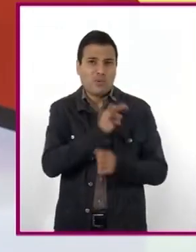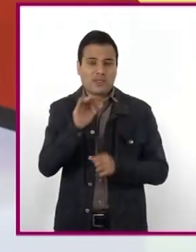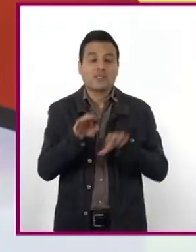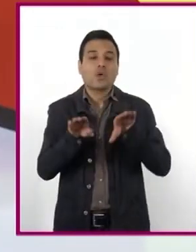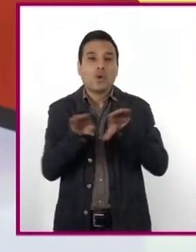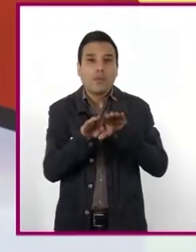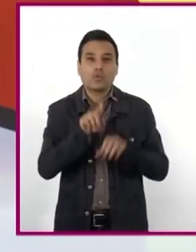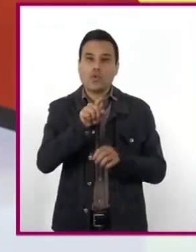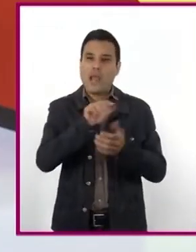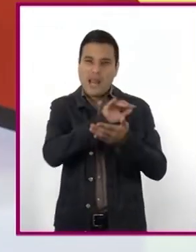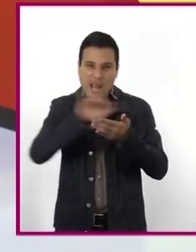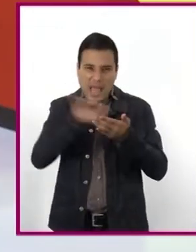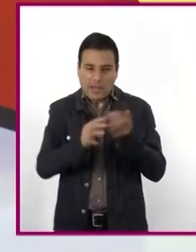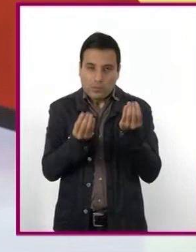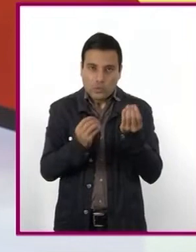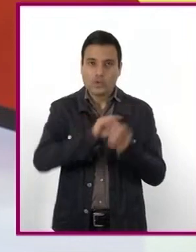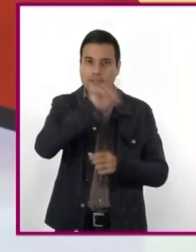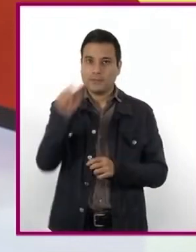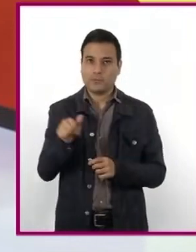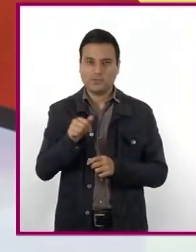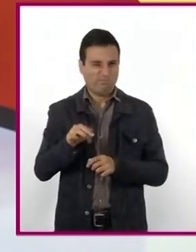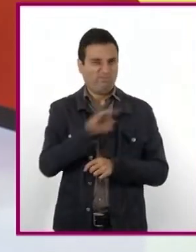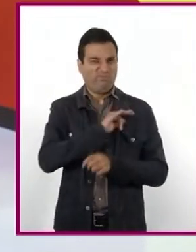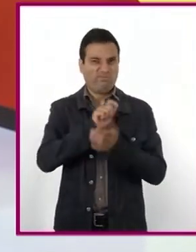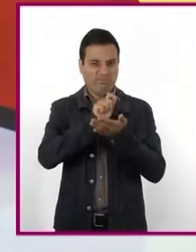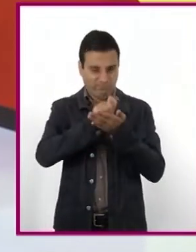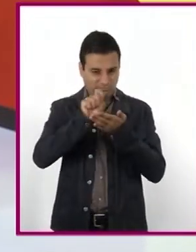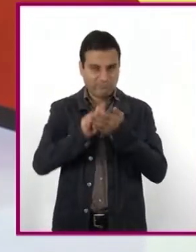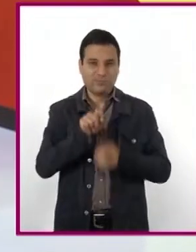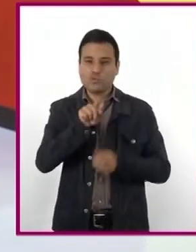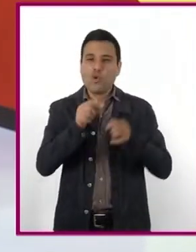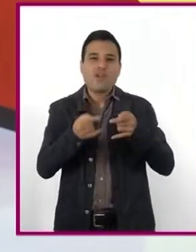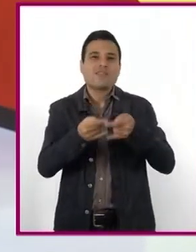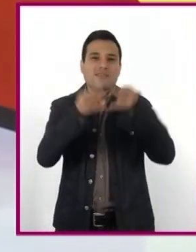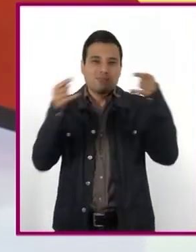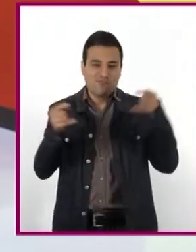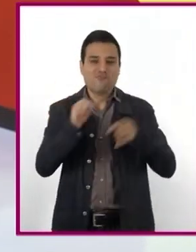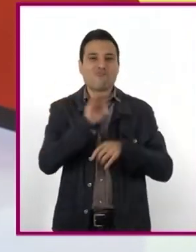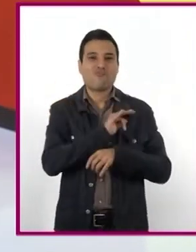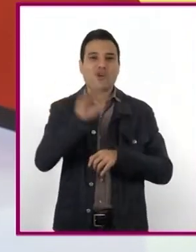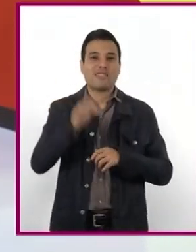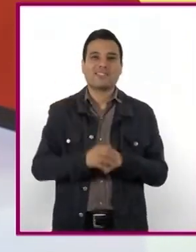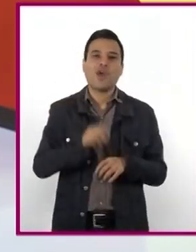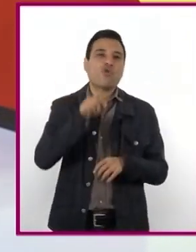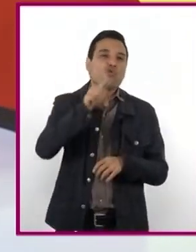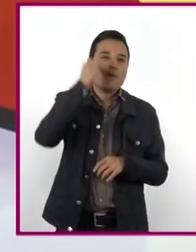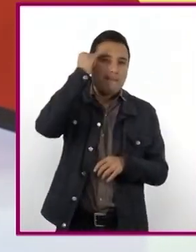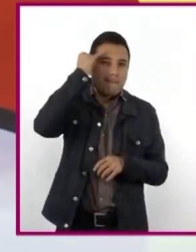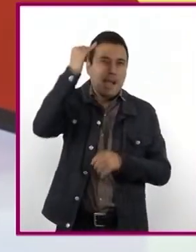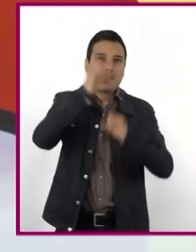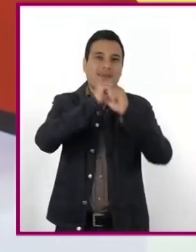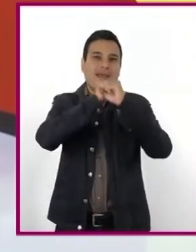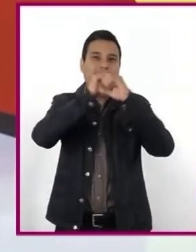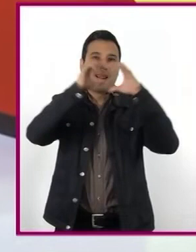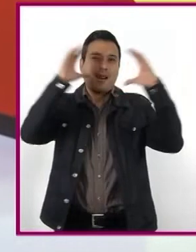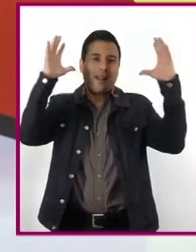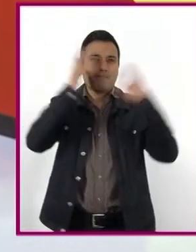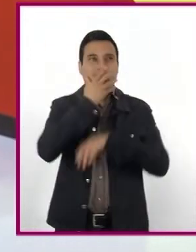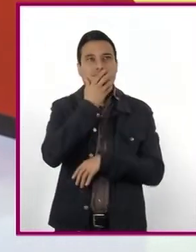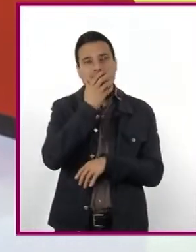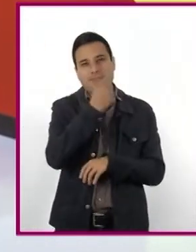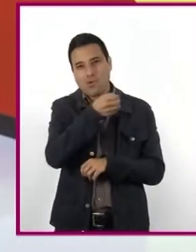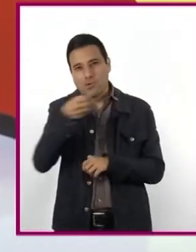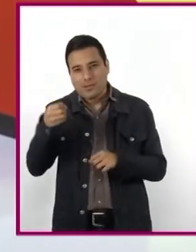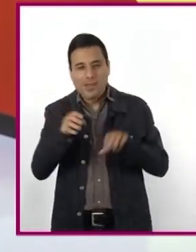leyendo mucho y luego animándonos a tomar nuestro bolígrafo. Imaginar una historia, seguir la estructura del